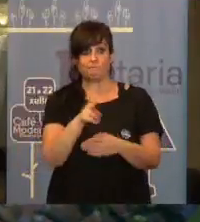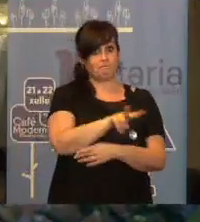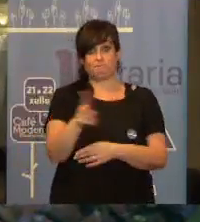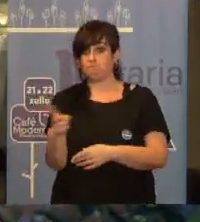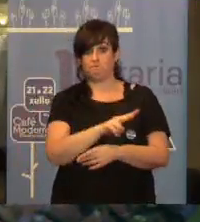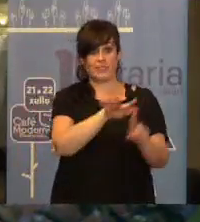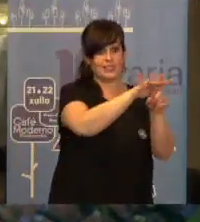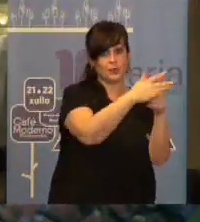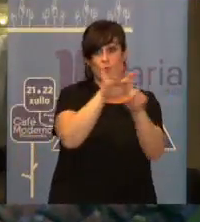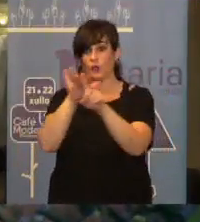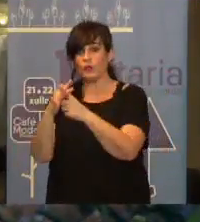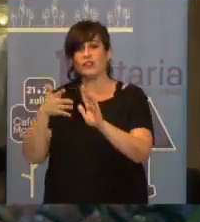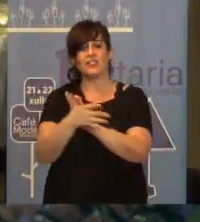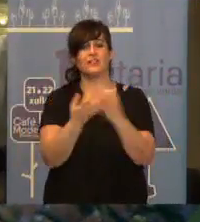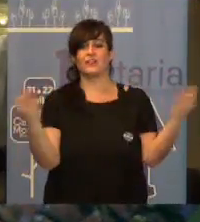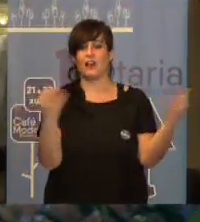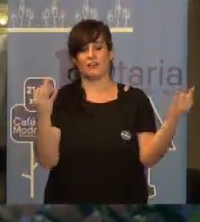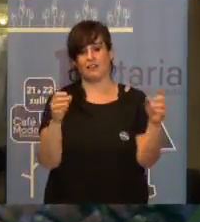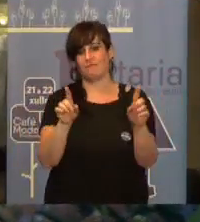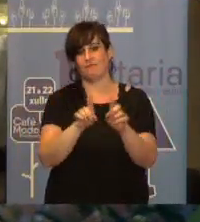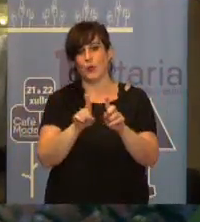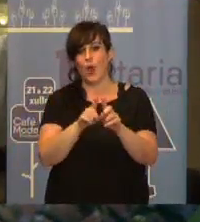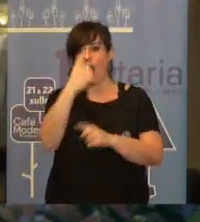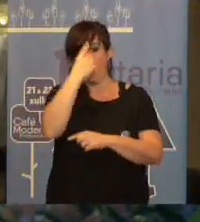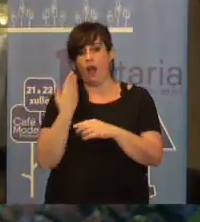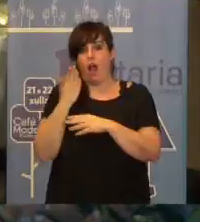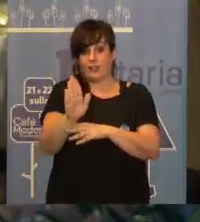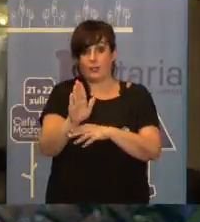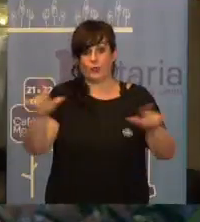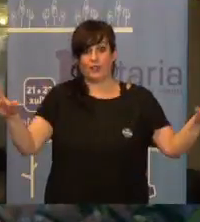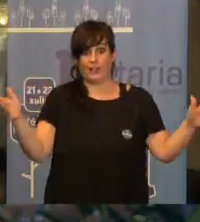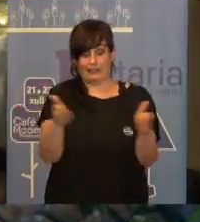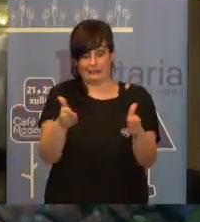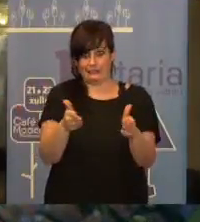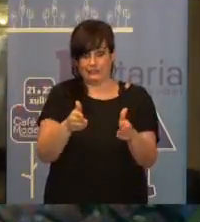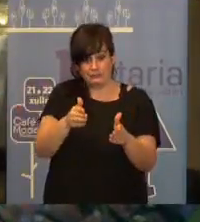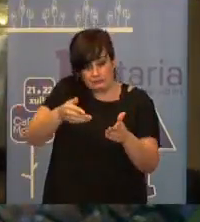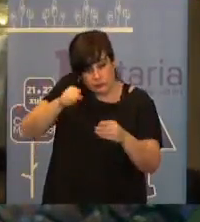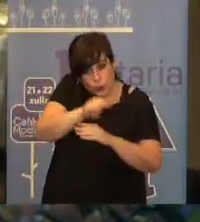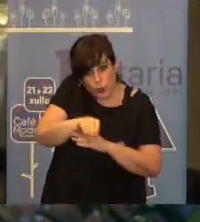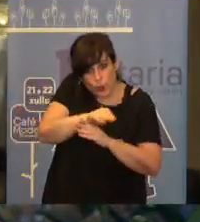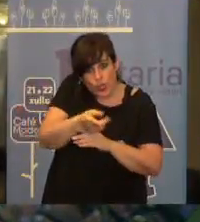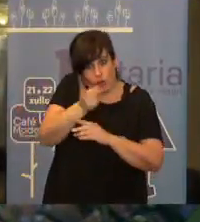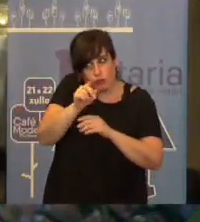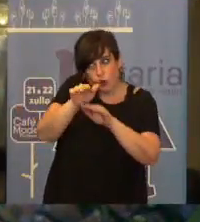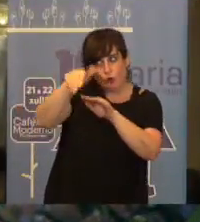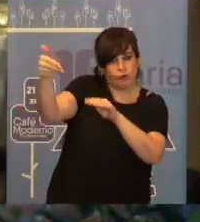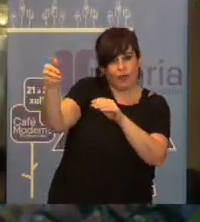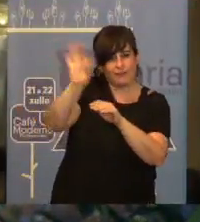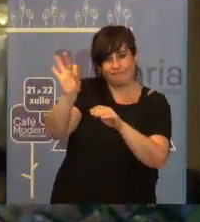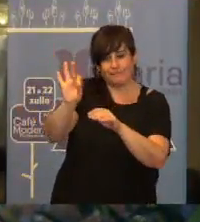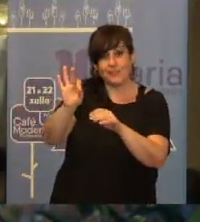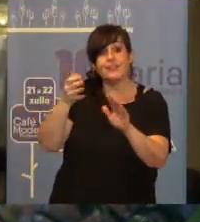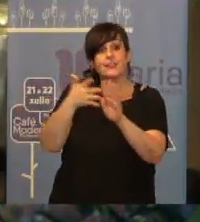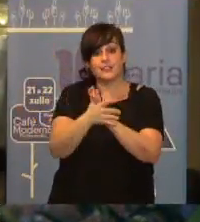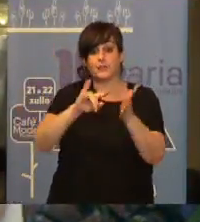da falta de miras e dunha actitude minifundista que non cuestiona a precariedade do que manteñen e que supón un lastre para avanzar